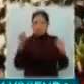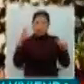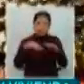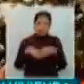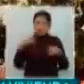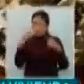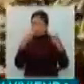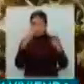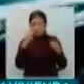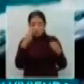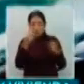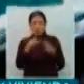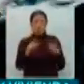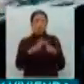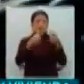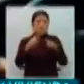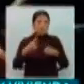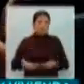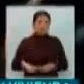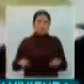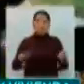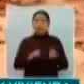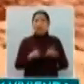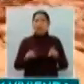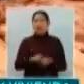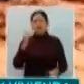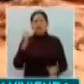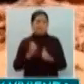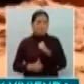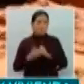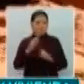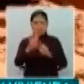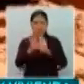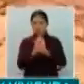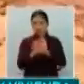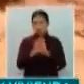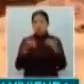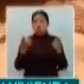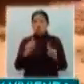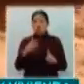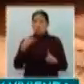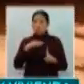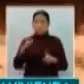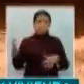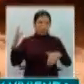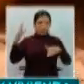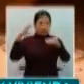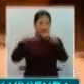los lugares. También hemos tenido problemas, por ejemplo, para poder ingresar